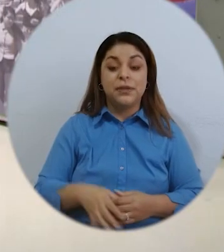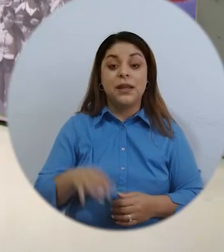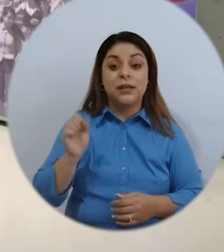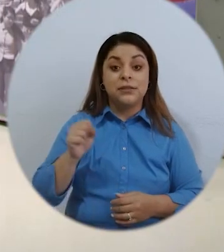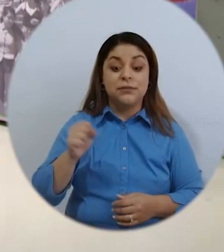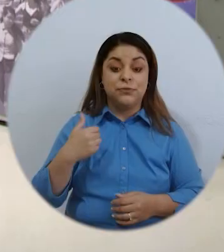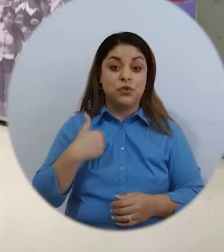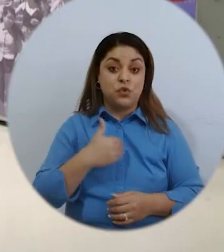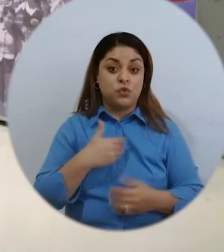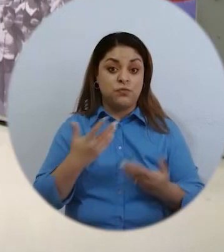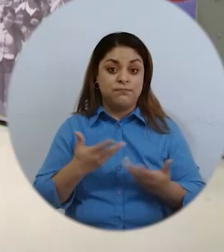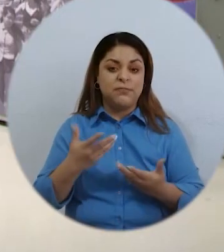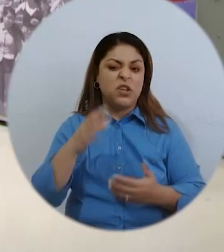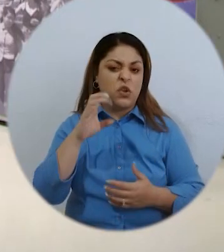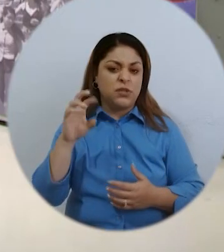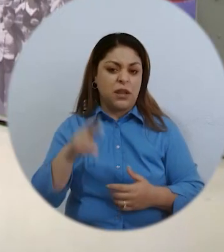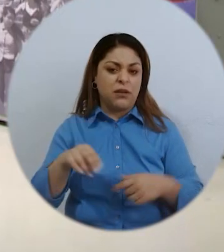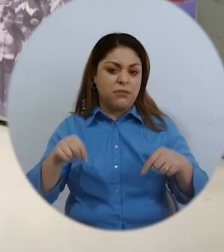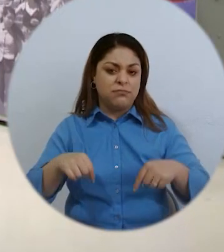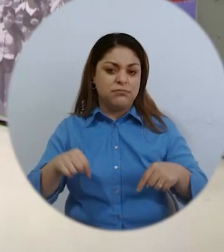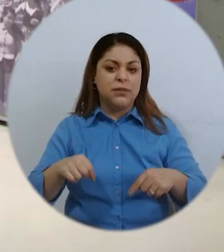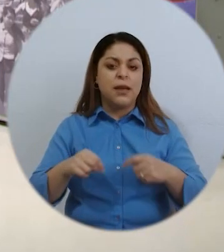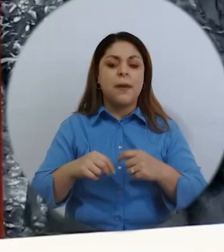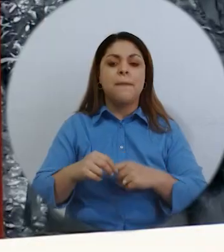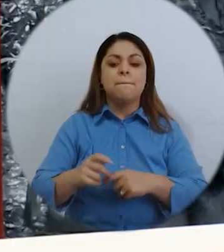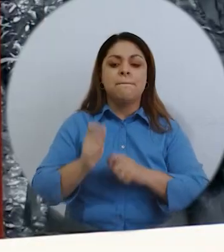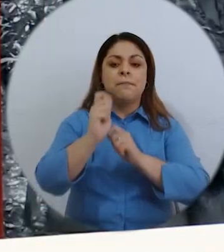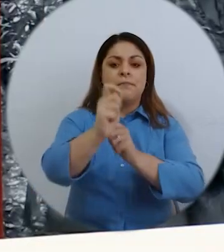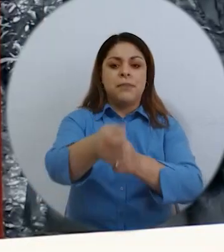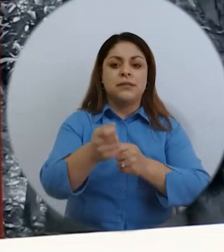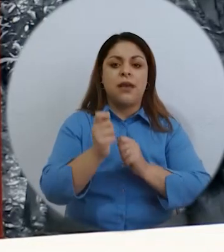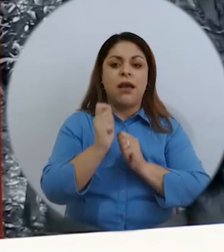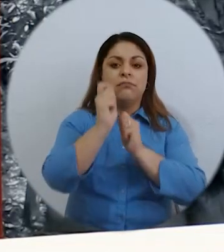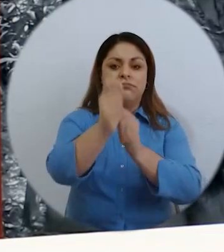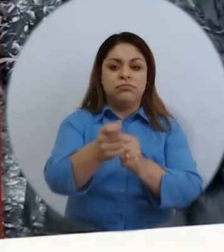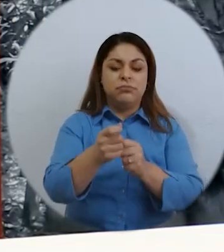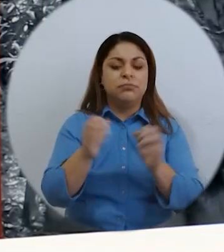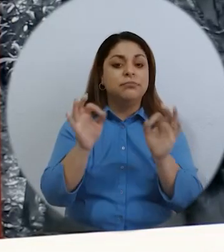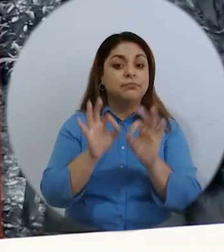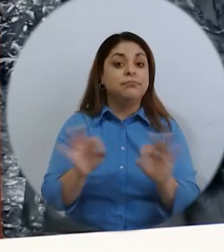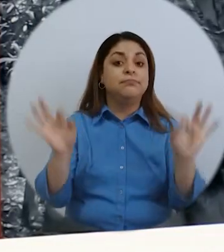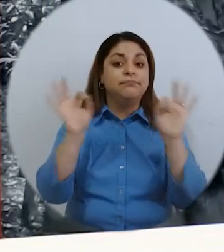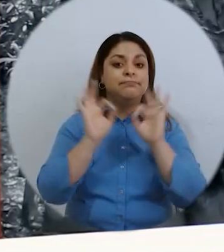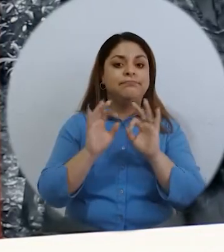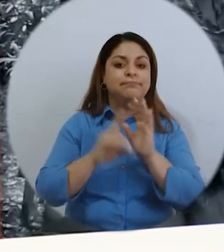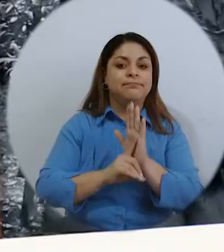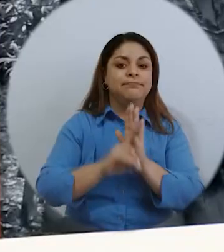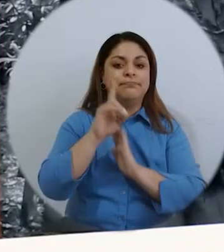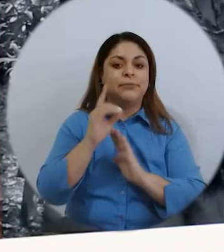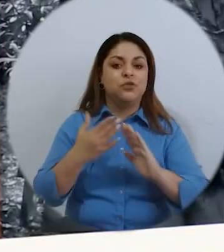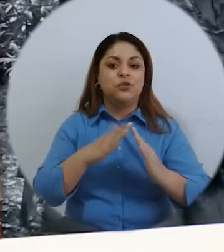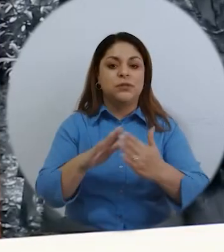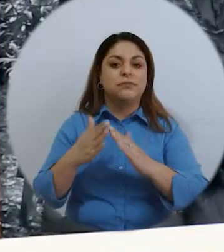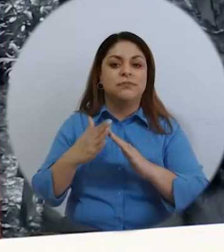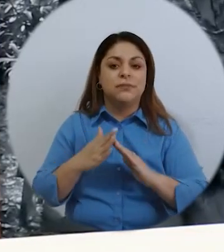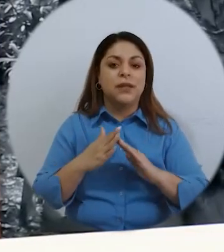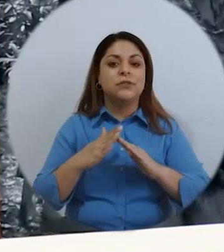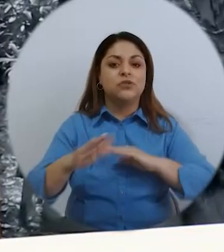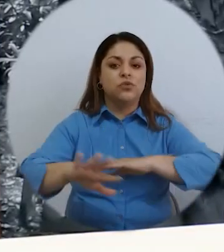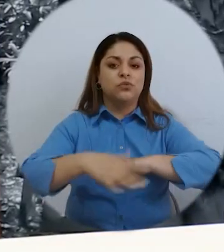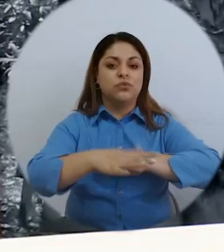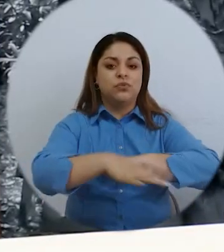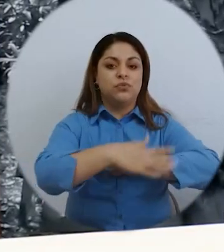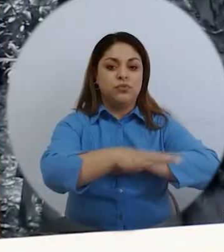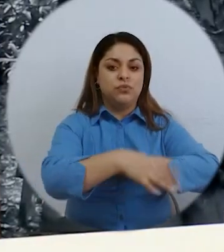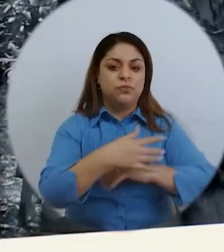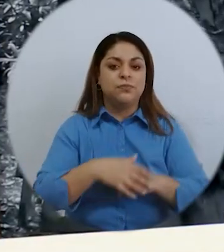Sí, nosotros, bueno, Costa Rica es un país donde la pesca ha tenido un papel fundamental en el desarrollo de las sociedades y las